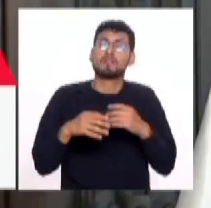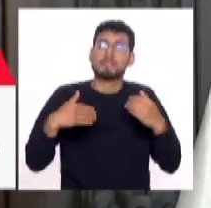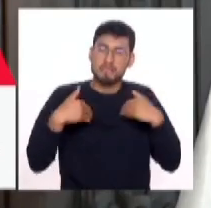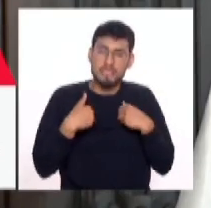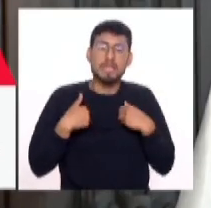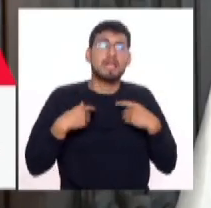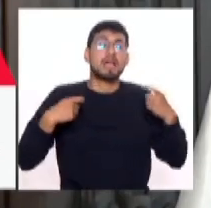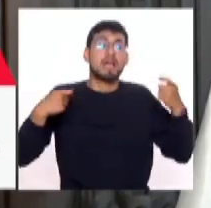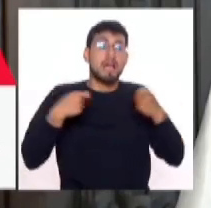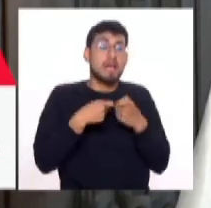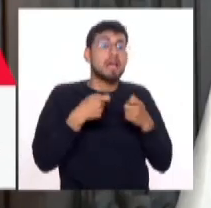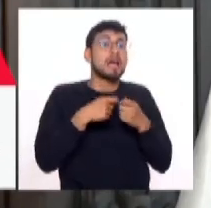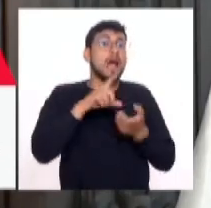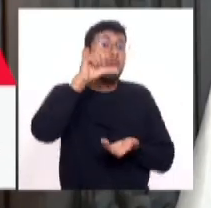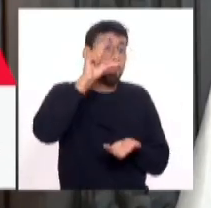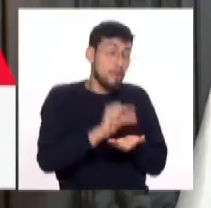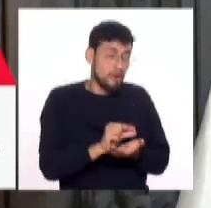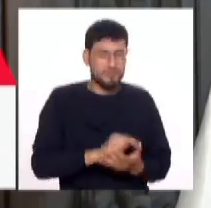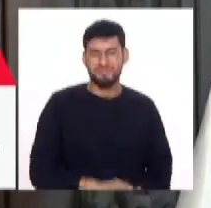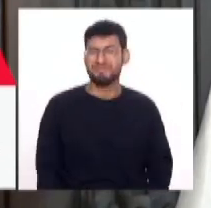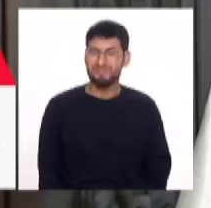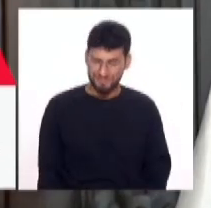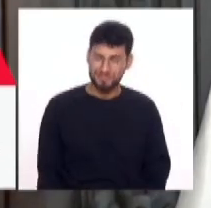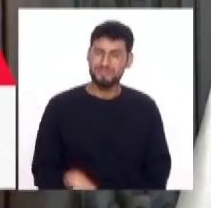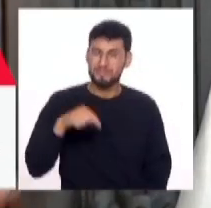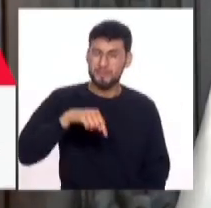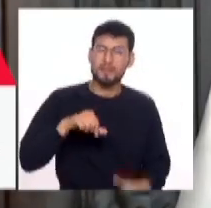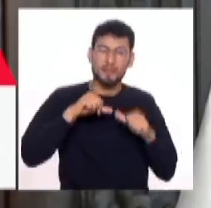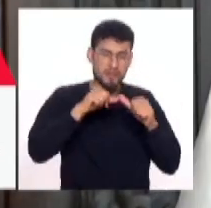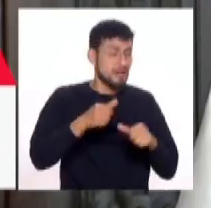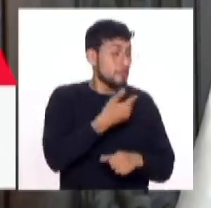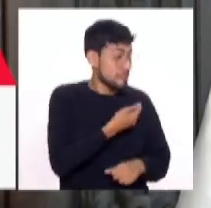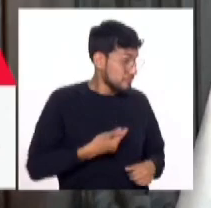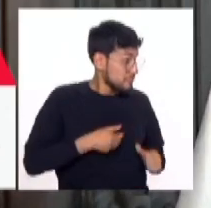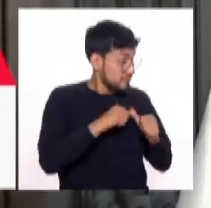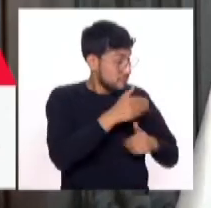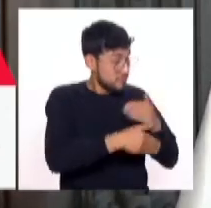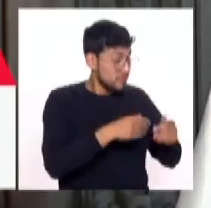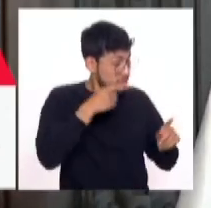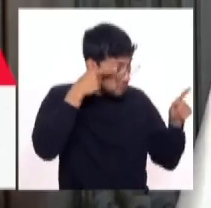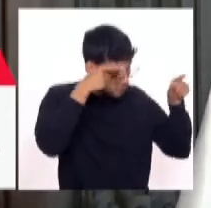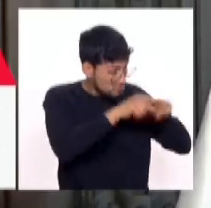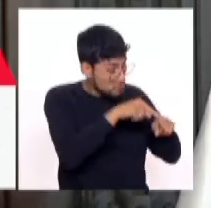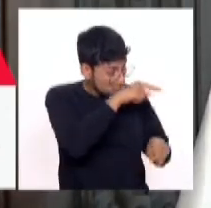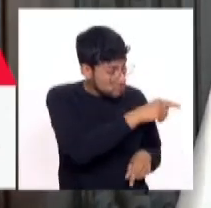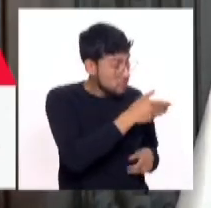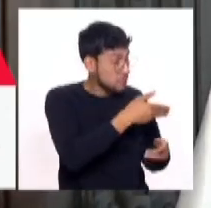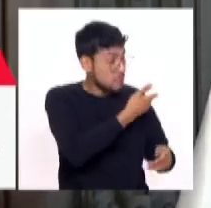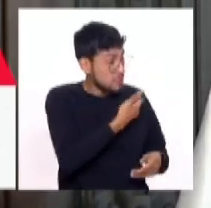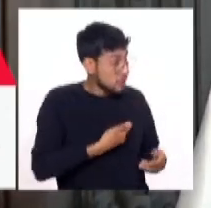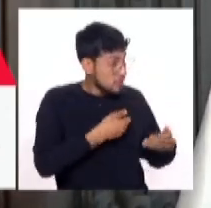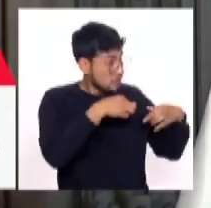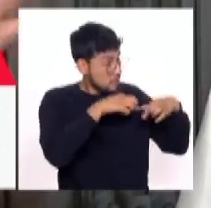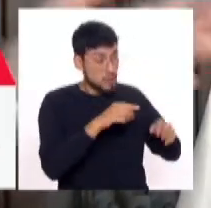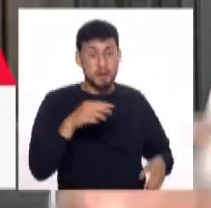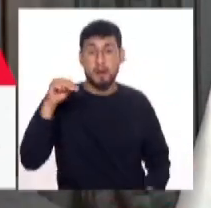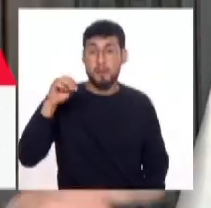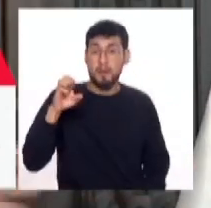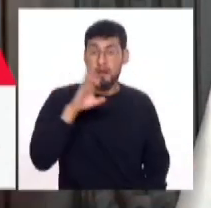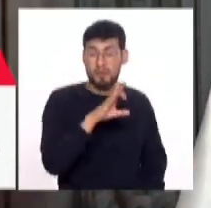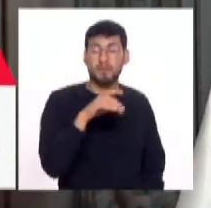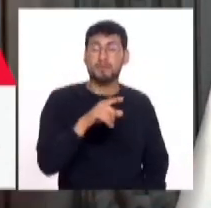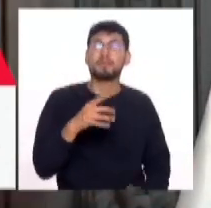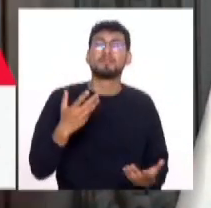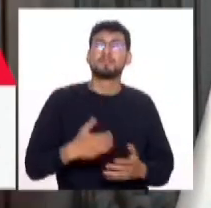energía de bajo costo. Así que vamos a seguir avanzando, señora presidenta, en línea con lo que usted nos ha pedido y como MEF, a través